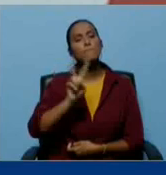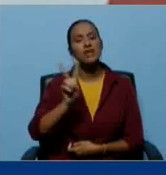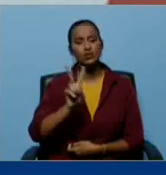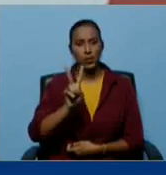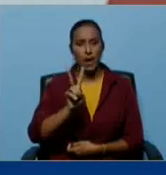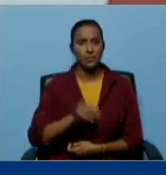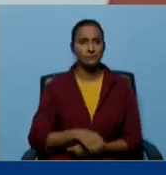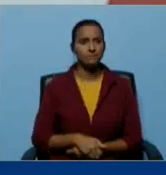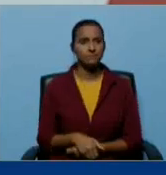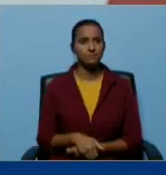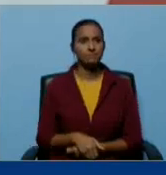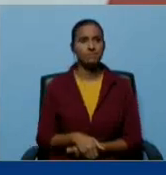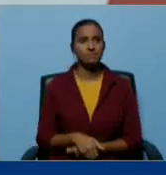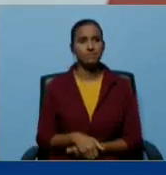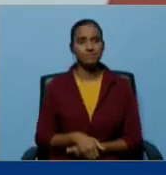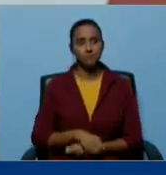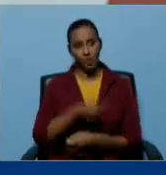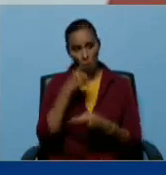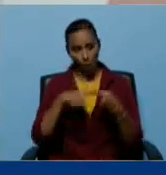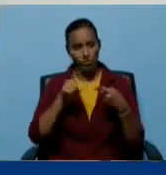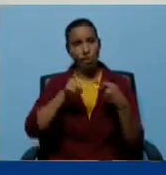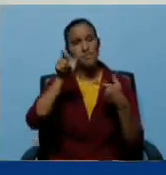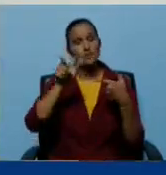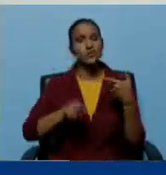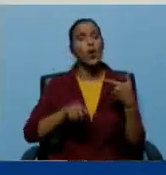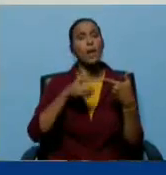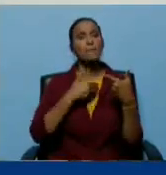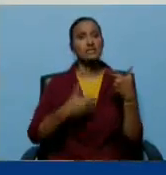compañero Ricardo Sánchez, joven líder,